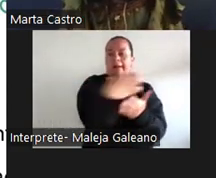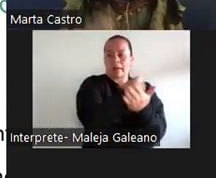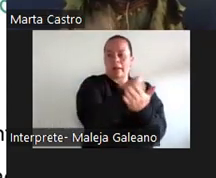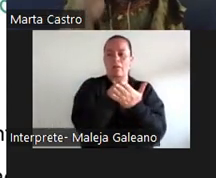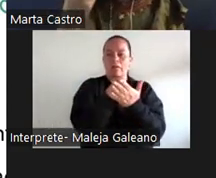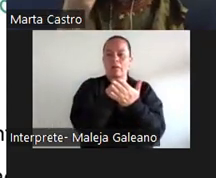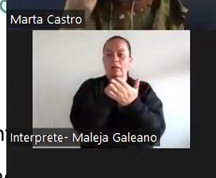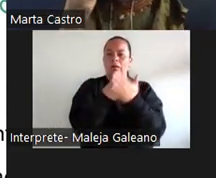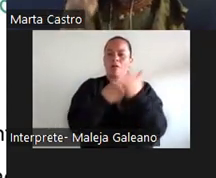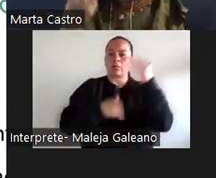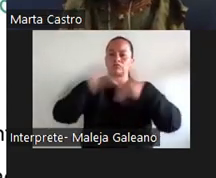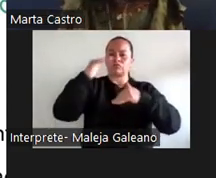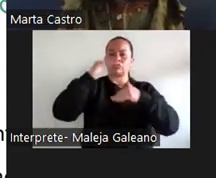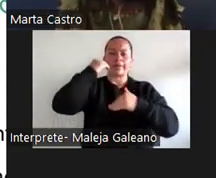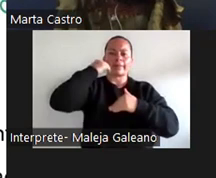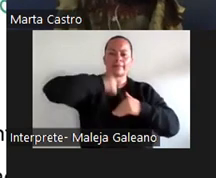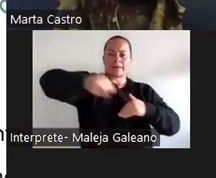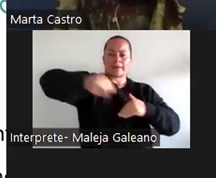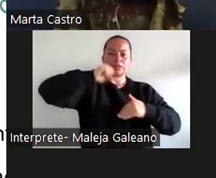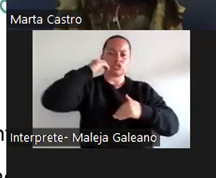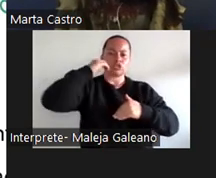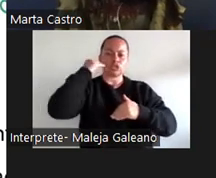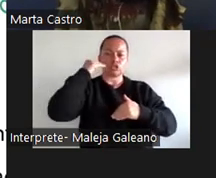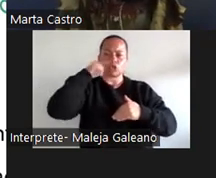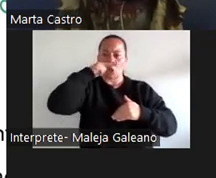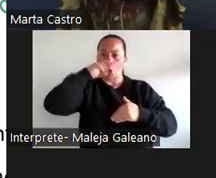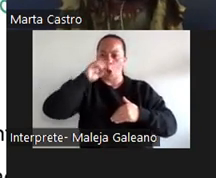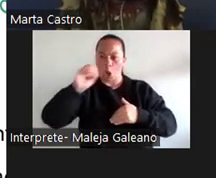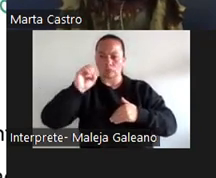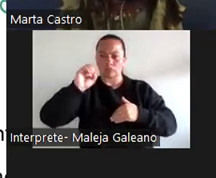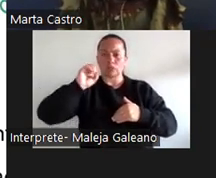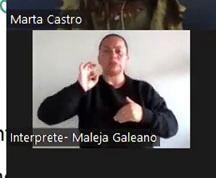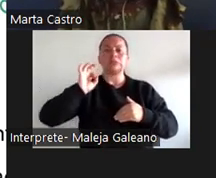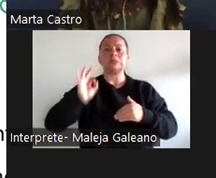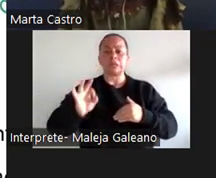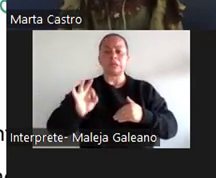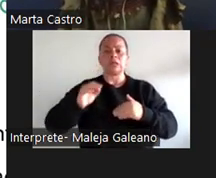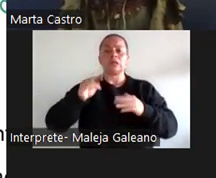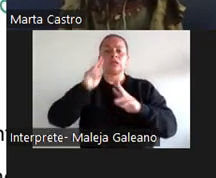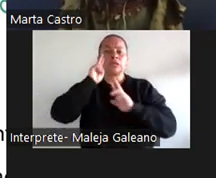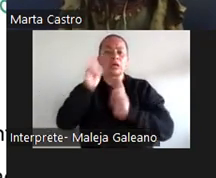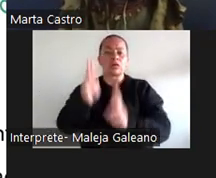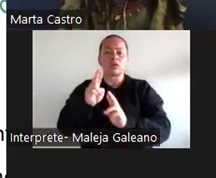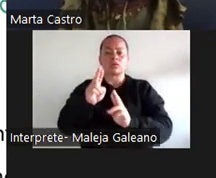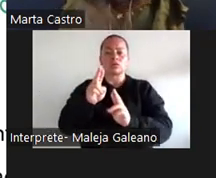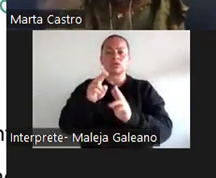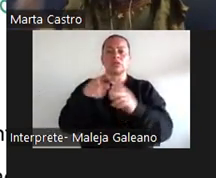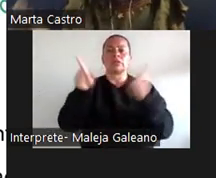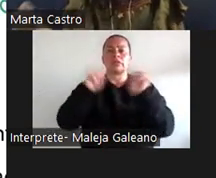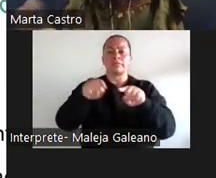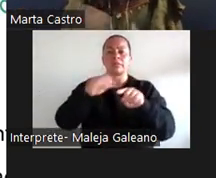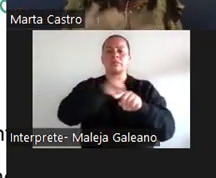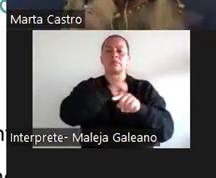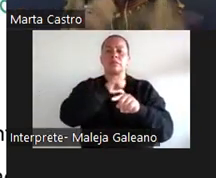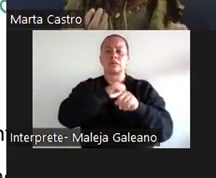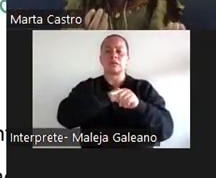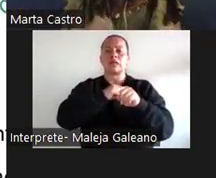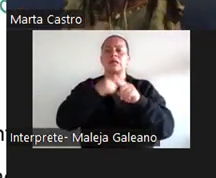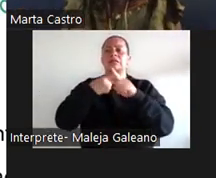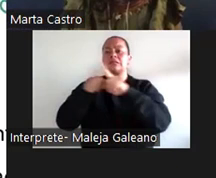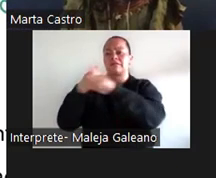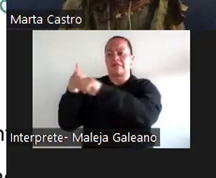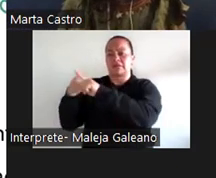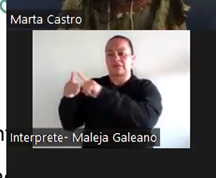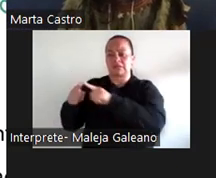Humanos número dos reconocen que el cuidado es un tema que atañe eh la división sexual del trabajo un tema de